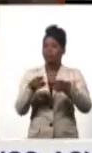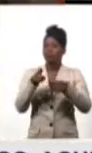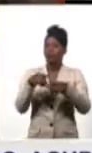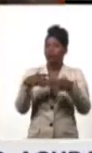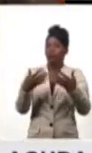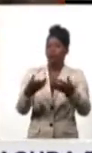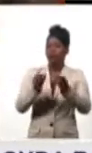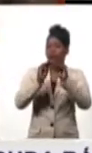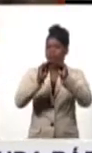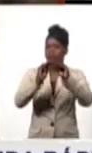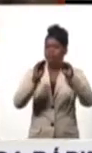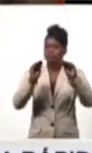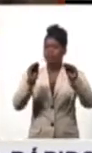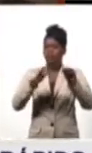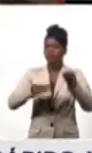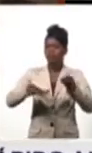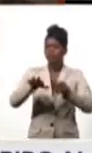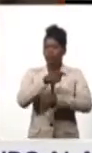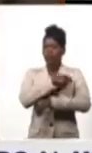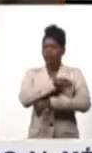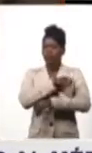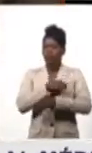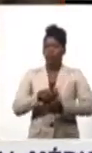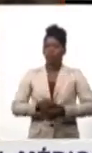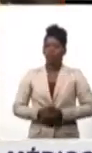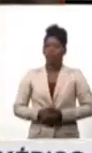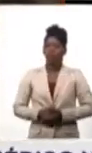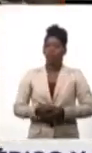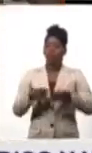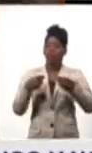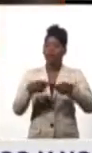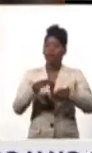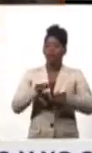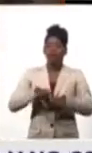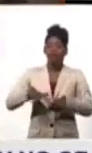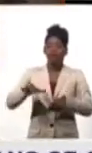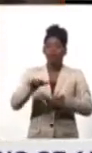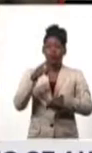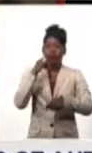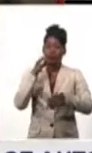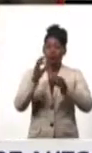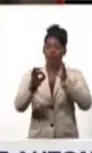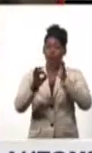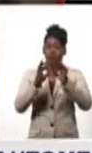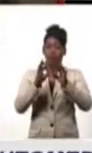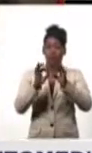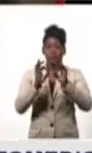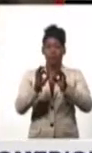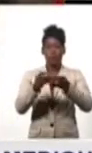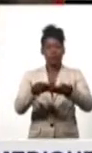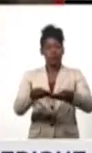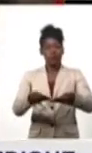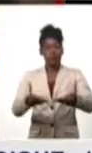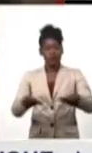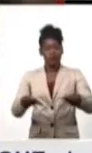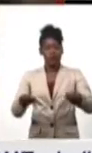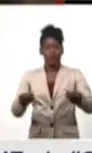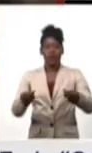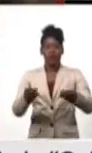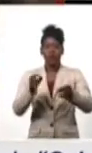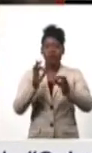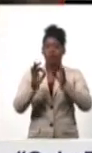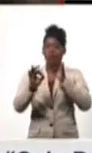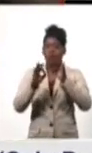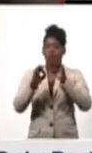Ser cautelosos en la relación con lo que son los elementos de la biodiversidad,